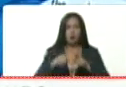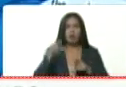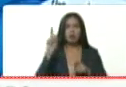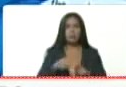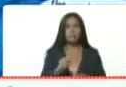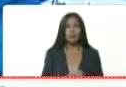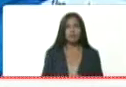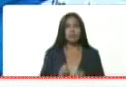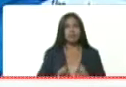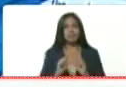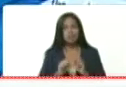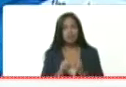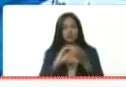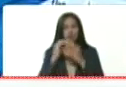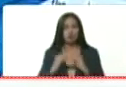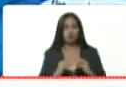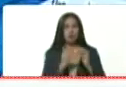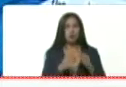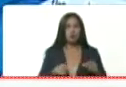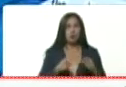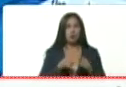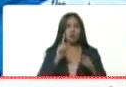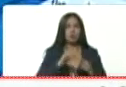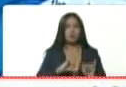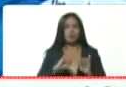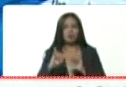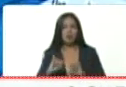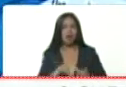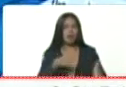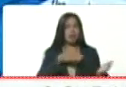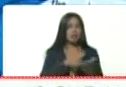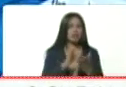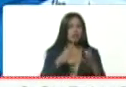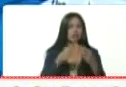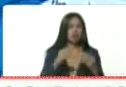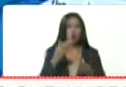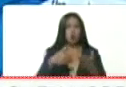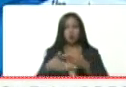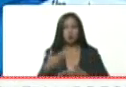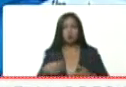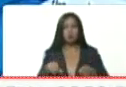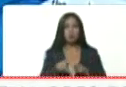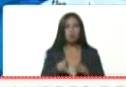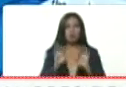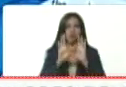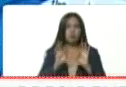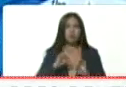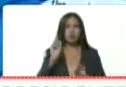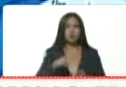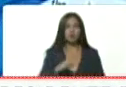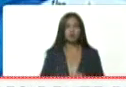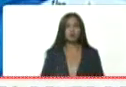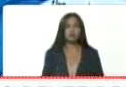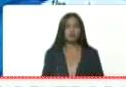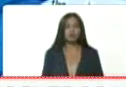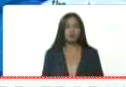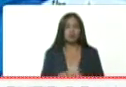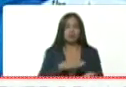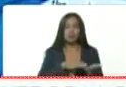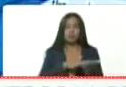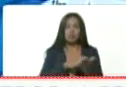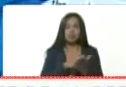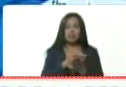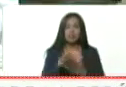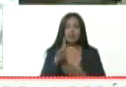mantener y reparar las instalaciones garantizar todos los servicios -garantizar